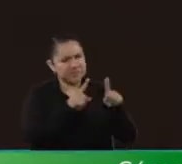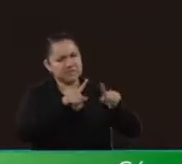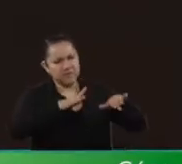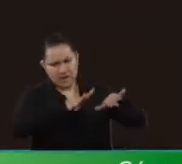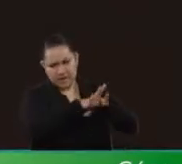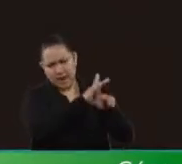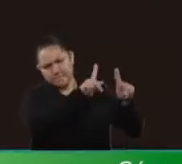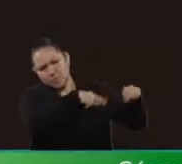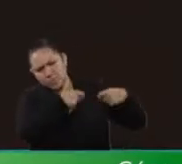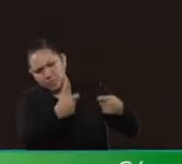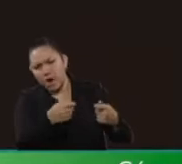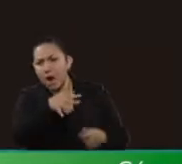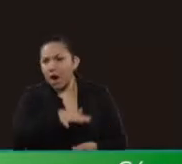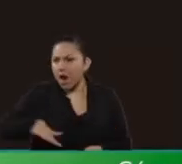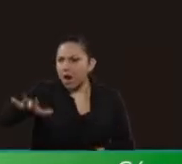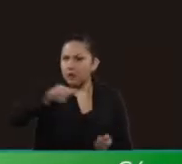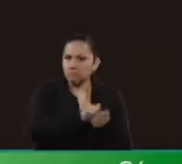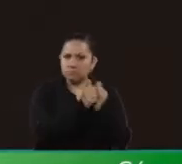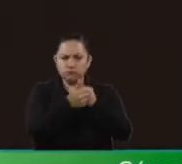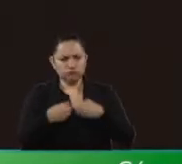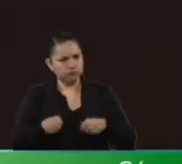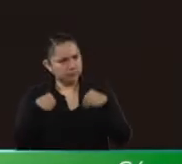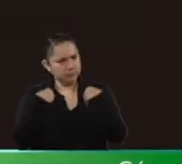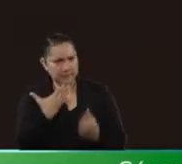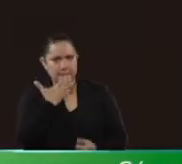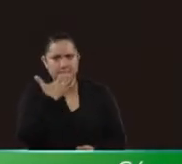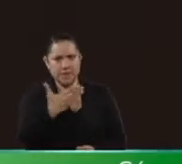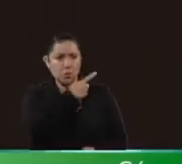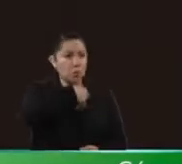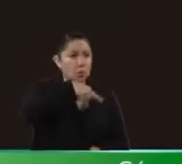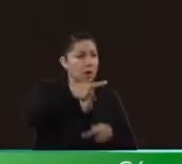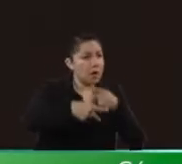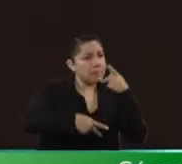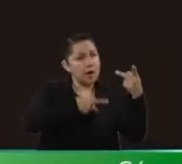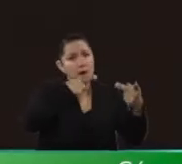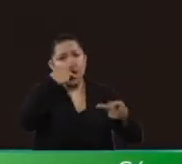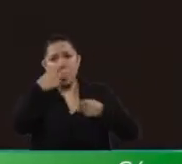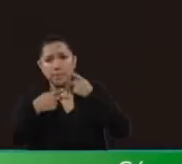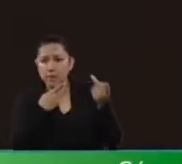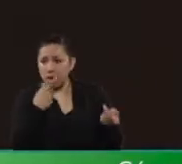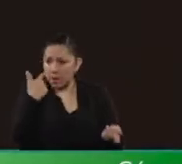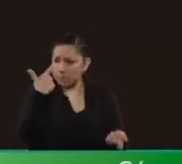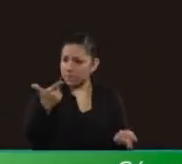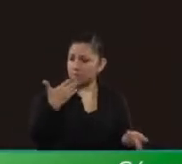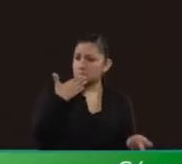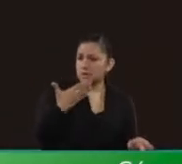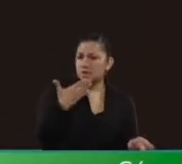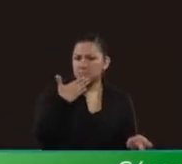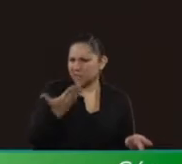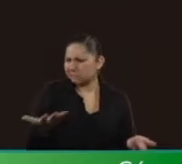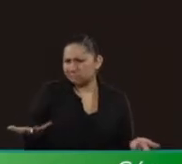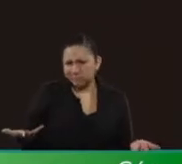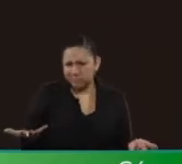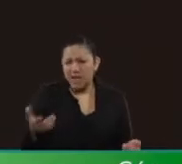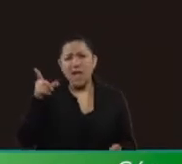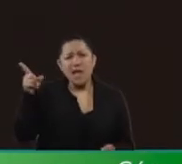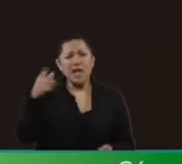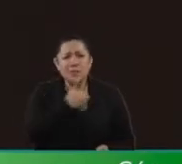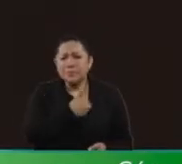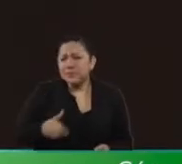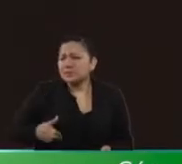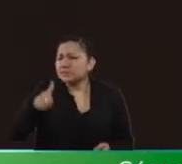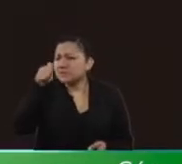El presidente ha usado en sus discursos un pasado y un futuro que casualmente siempre está a su